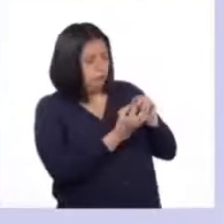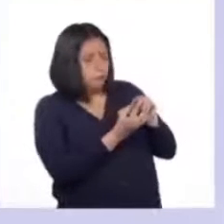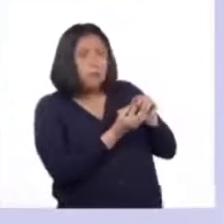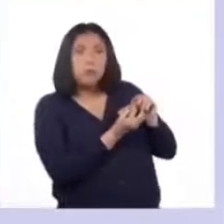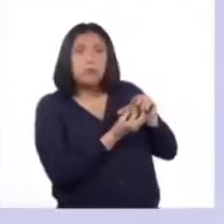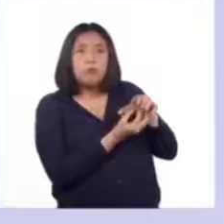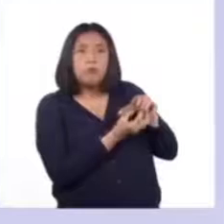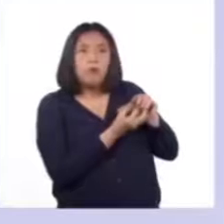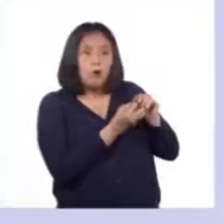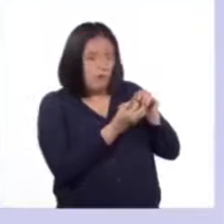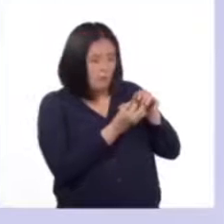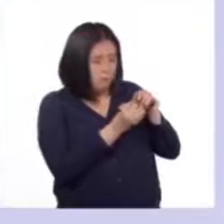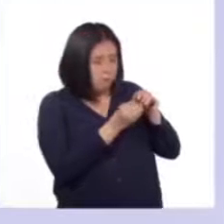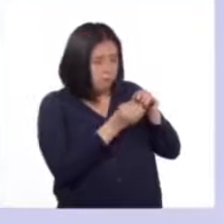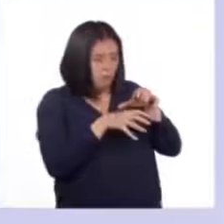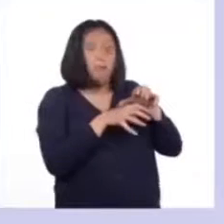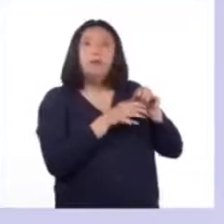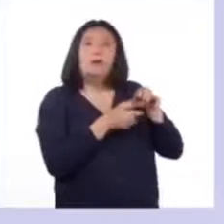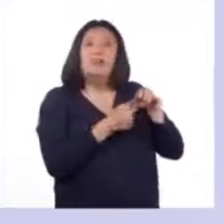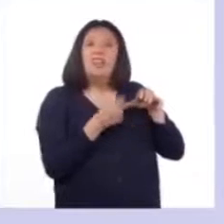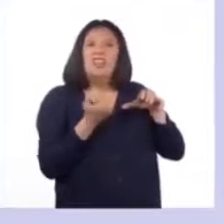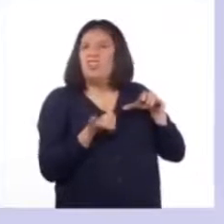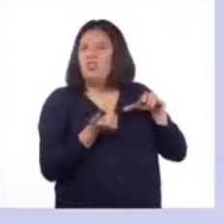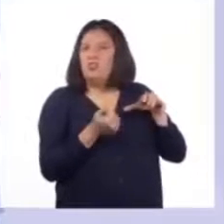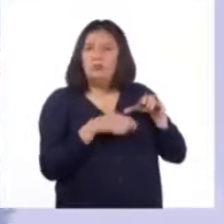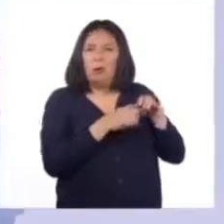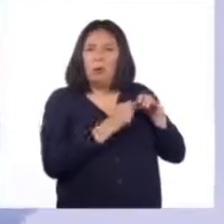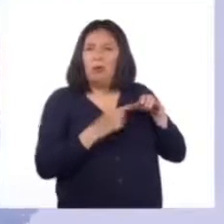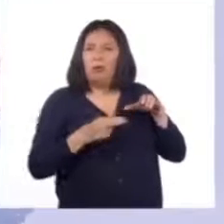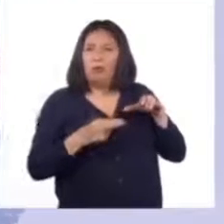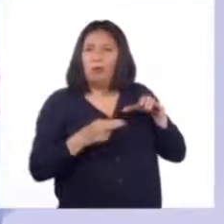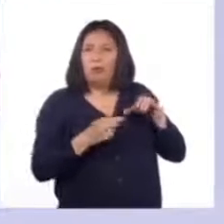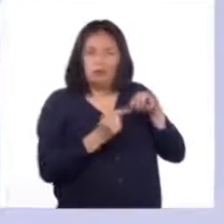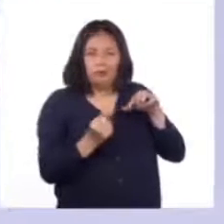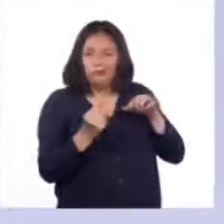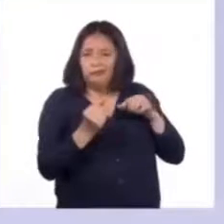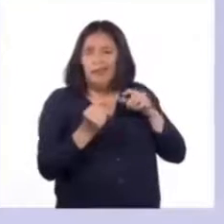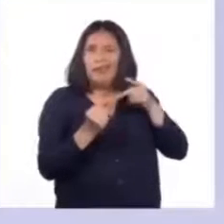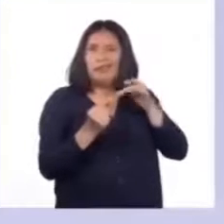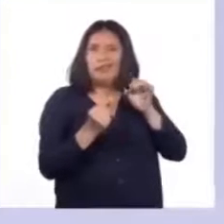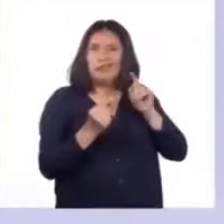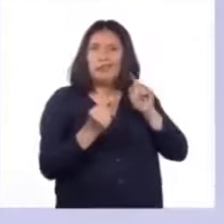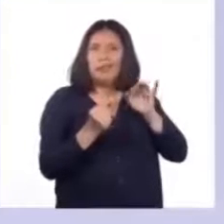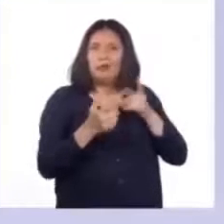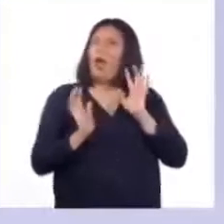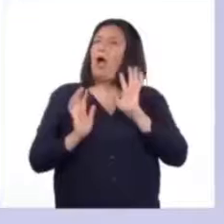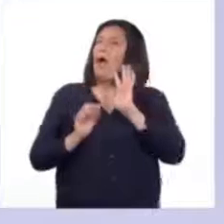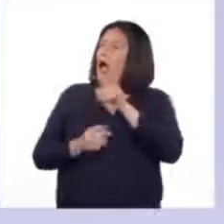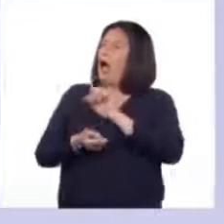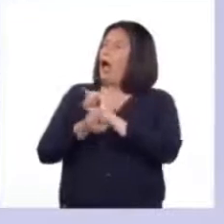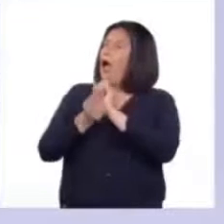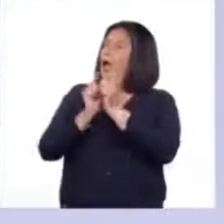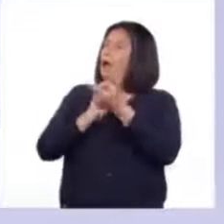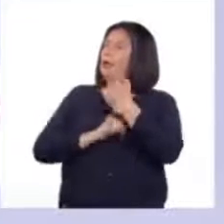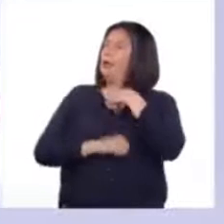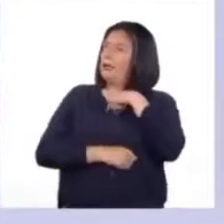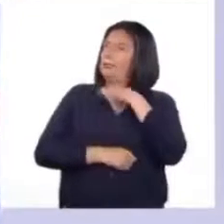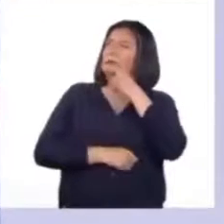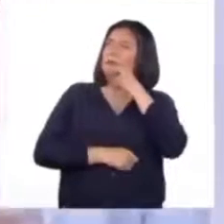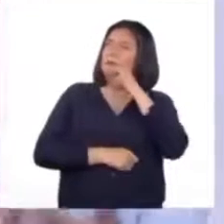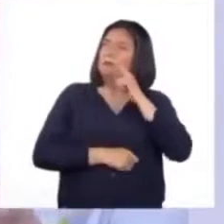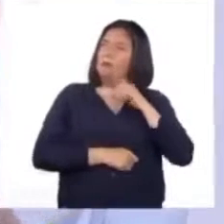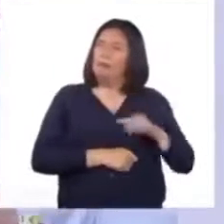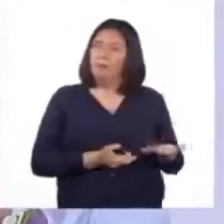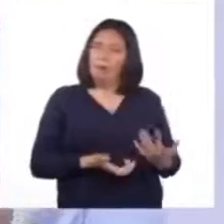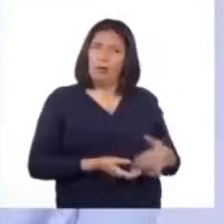óvulos y producción de las hormonas estrógenos. Profe, eso quiere decir que los cambios de la pubertad en las mujeres